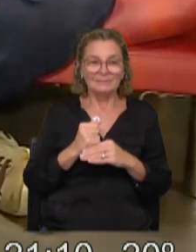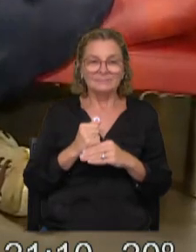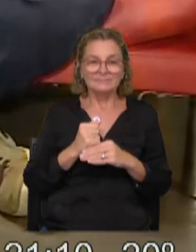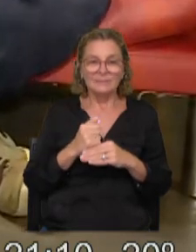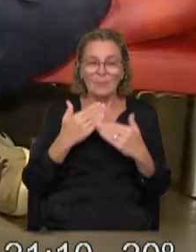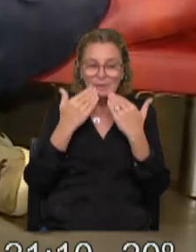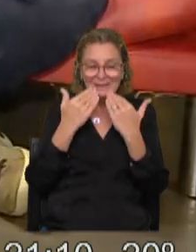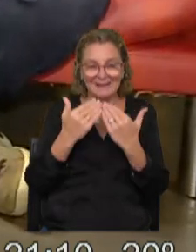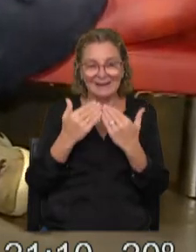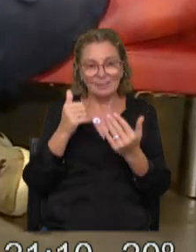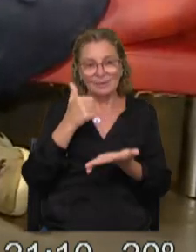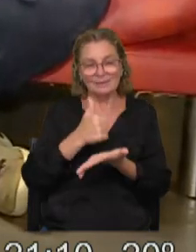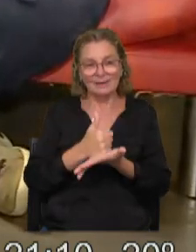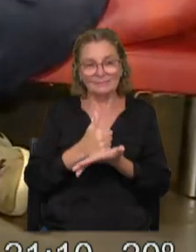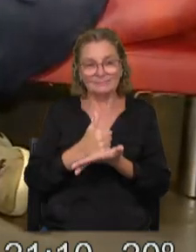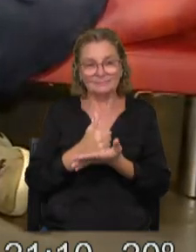Muchas gracias por estar aquí.